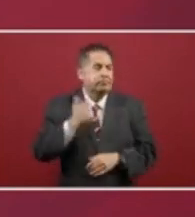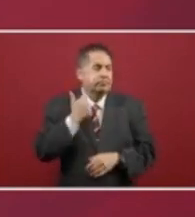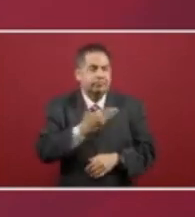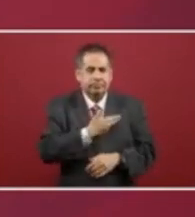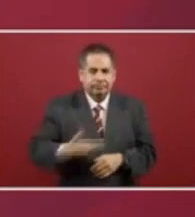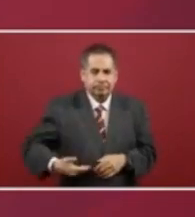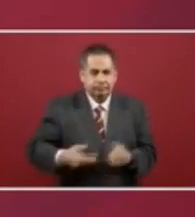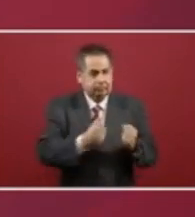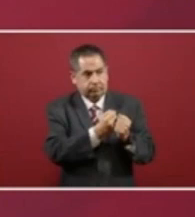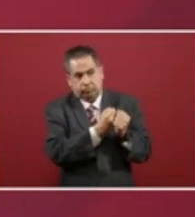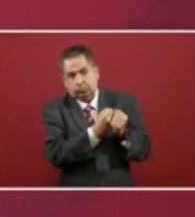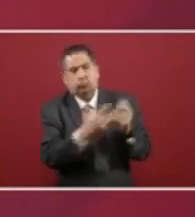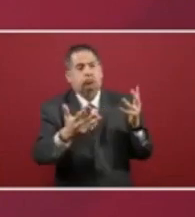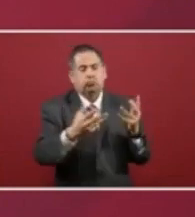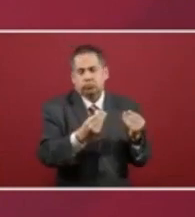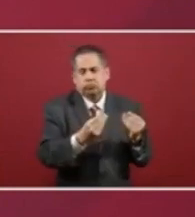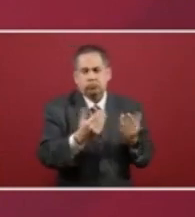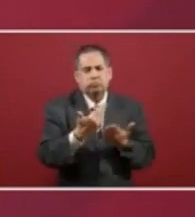de personal.